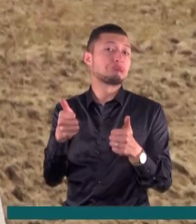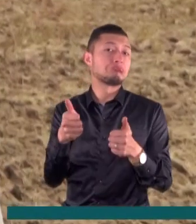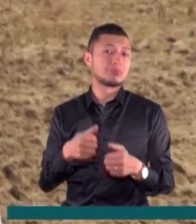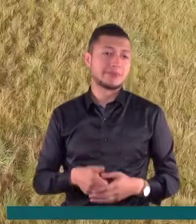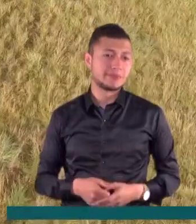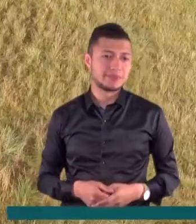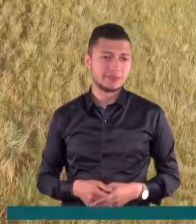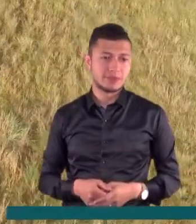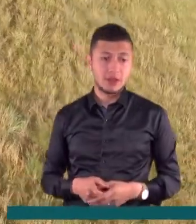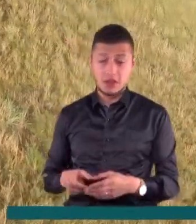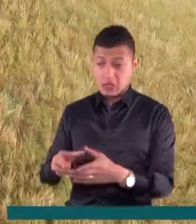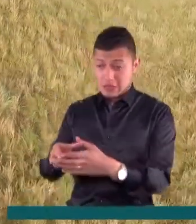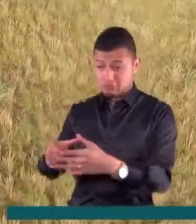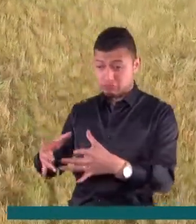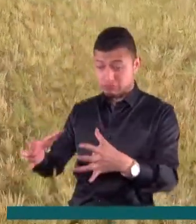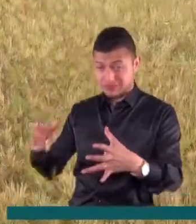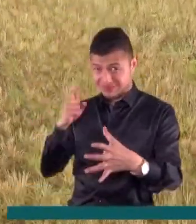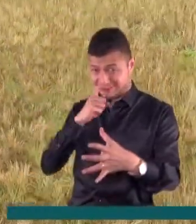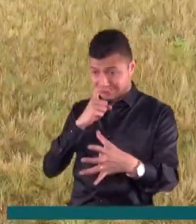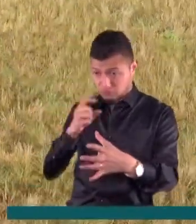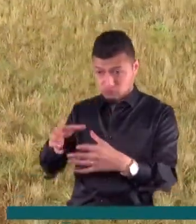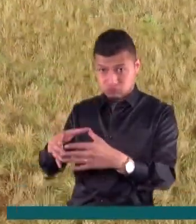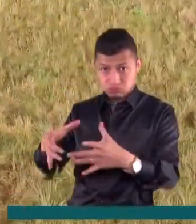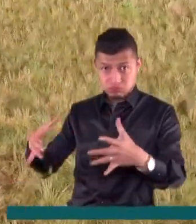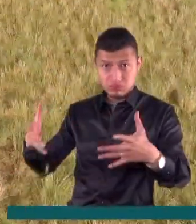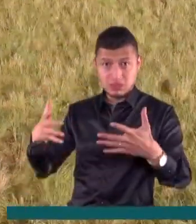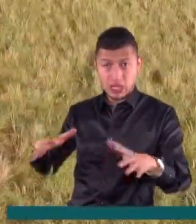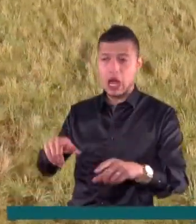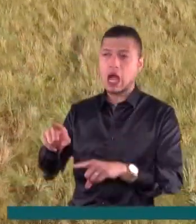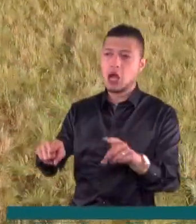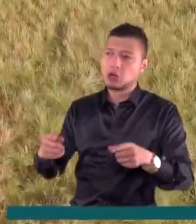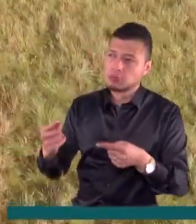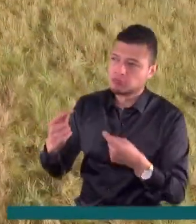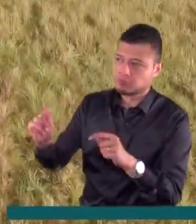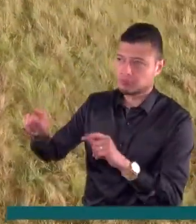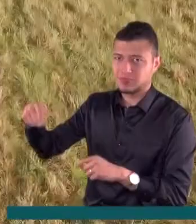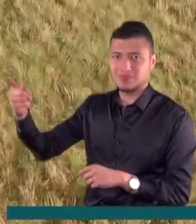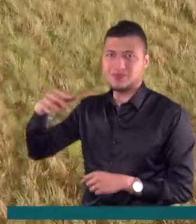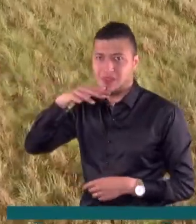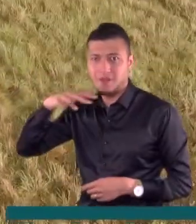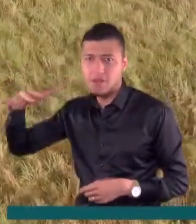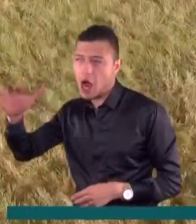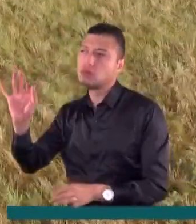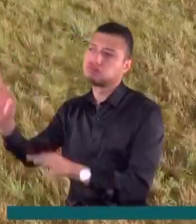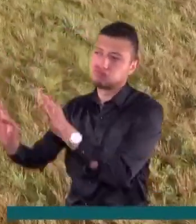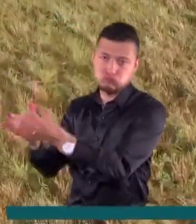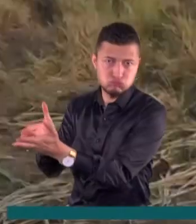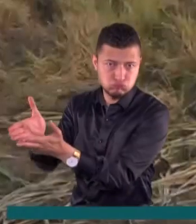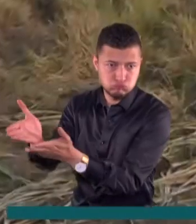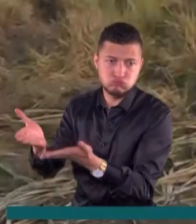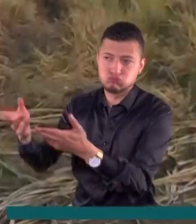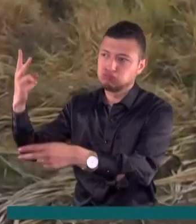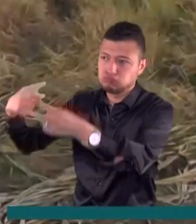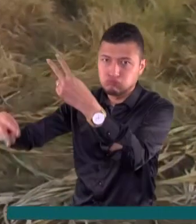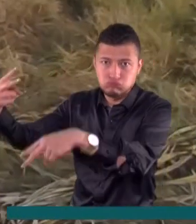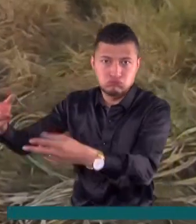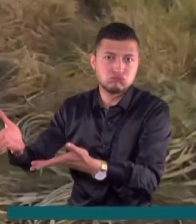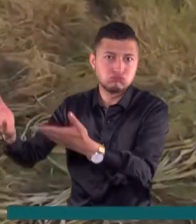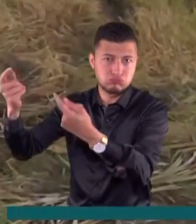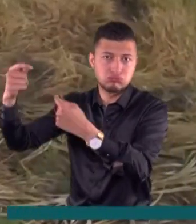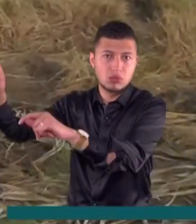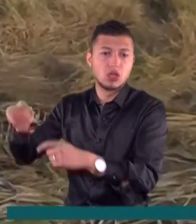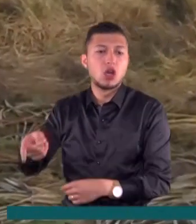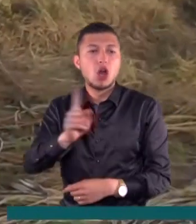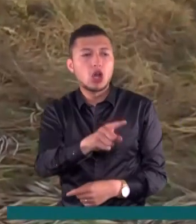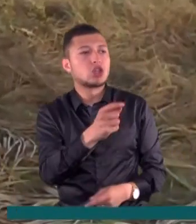muy bien. Al llegar a cierta cantidad de cerdos casco de mula, unos son vendidos a otros finqueros para continuar con su conservación y